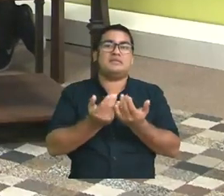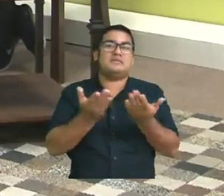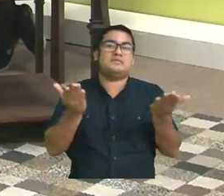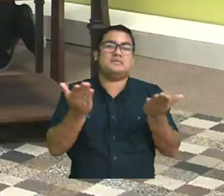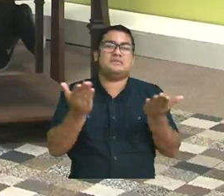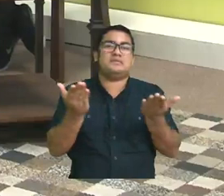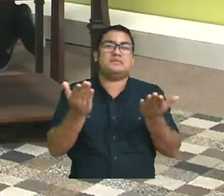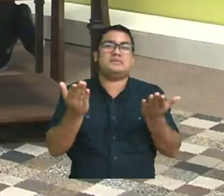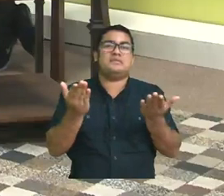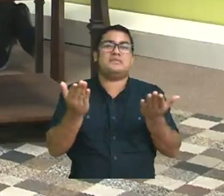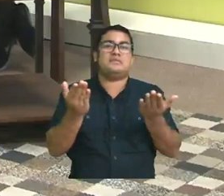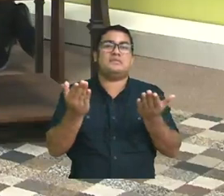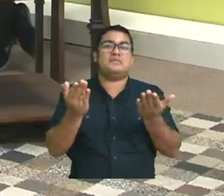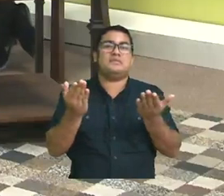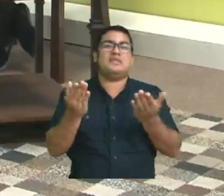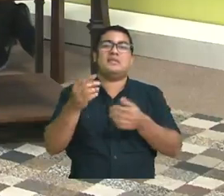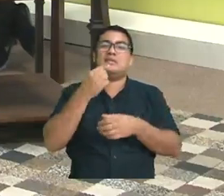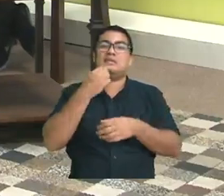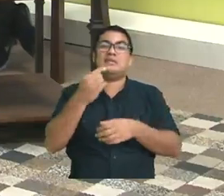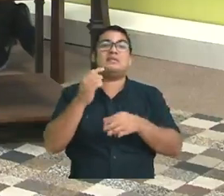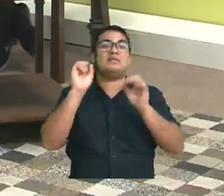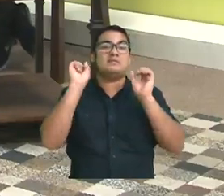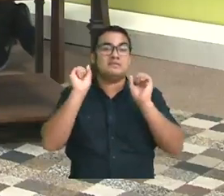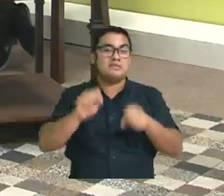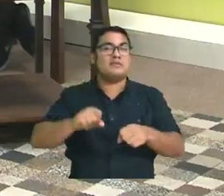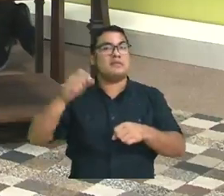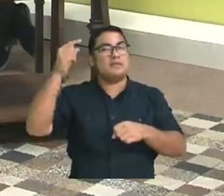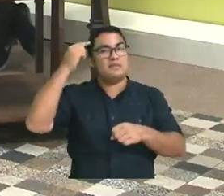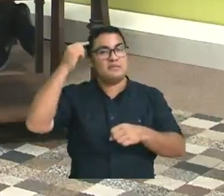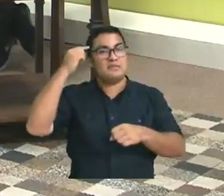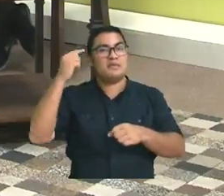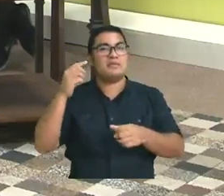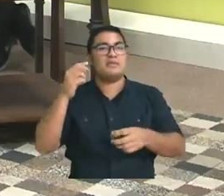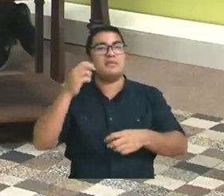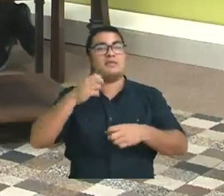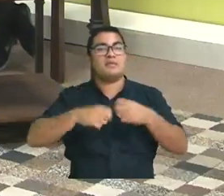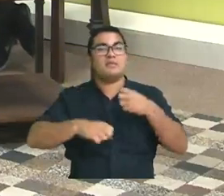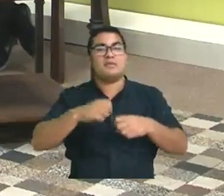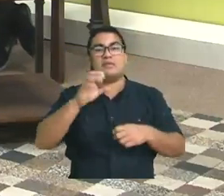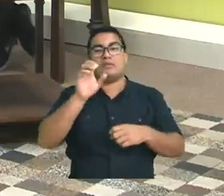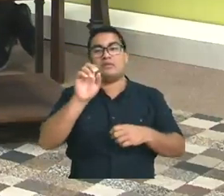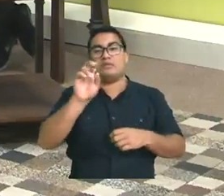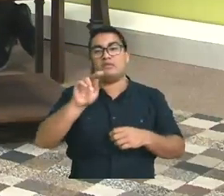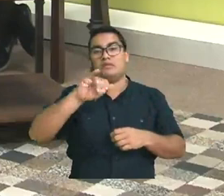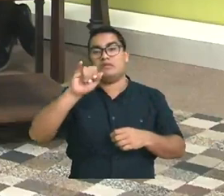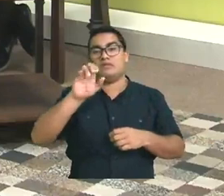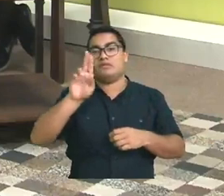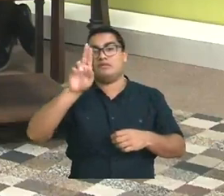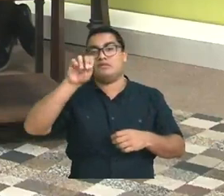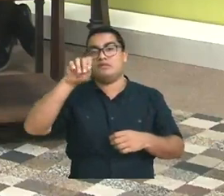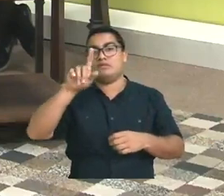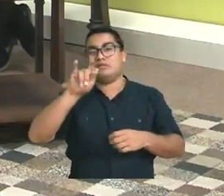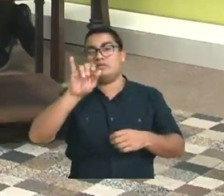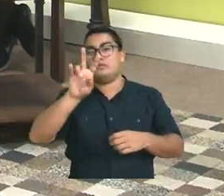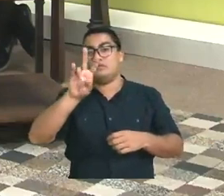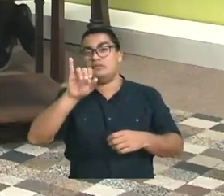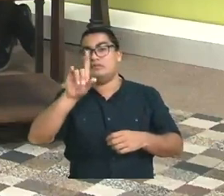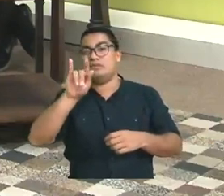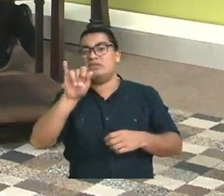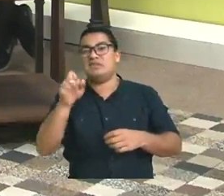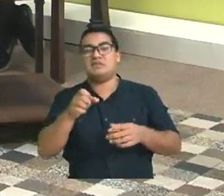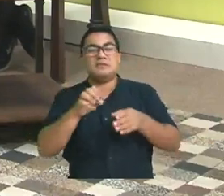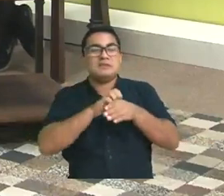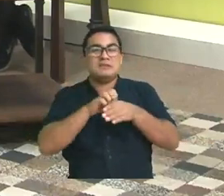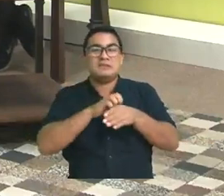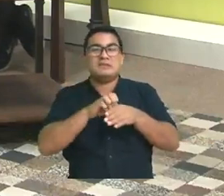diagnosticado, sino que se malinterpreta y se puede considerar como una conjuntivitis alérgica. Ah, ya. Entonces, por lo mismo que el paciente dice me pica,